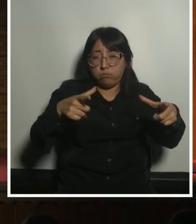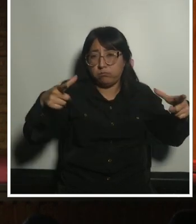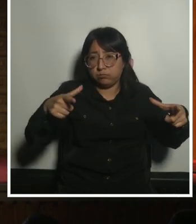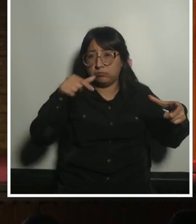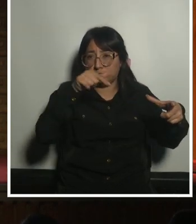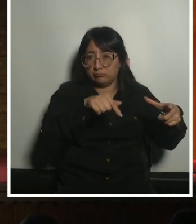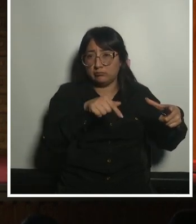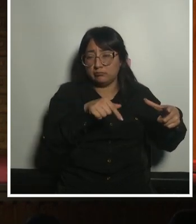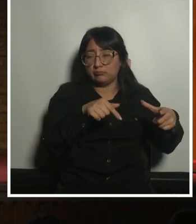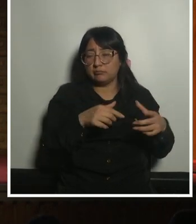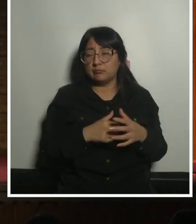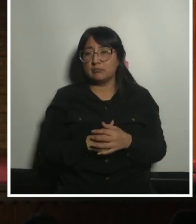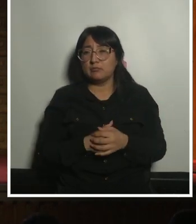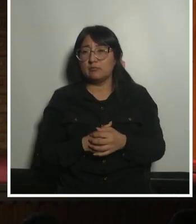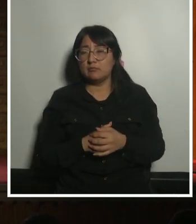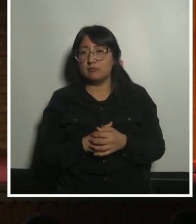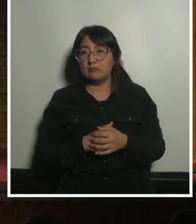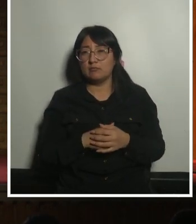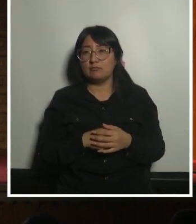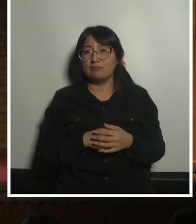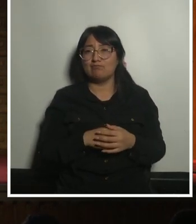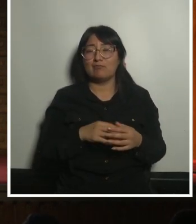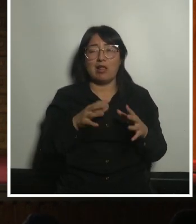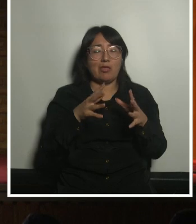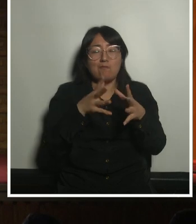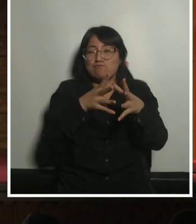costeros de manera desbordante.